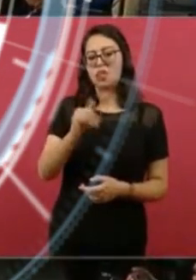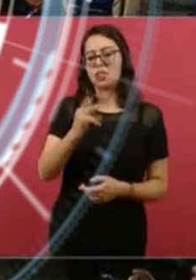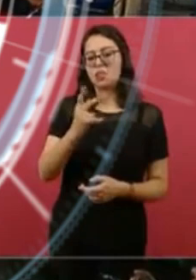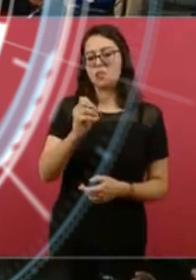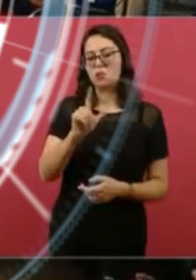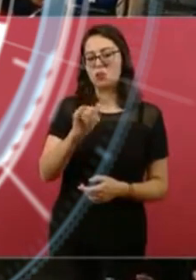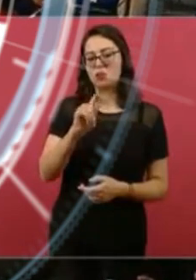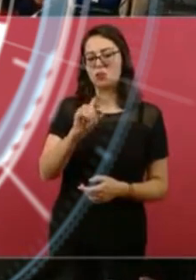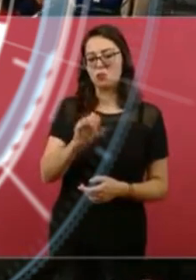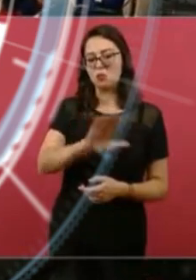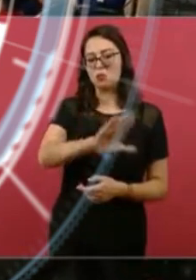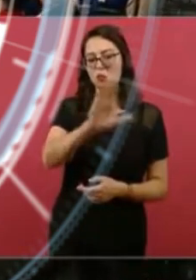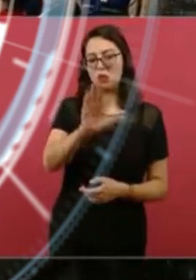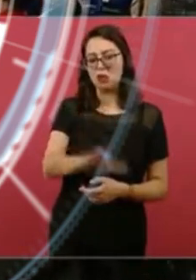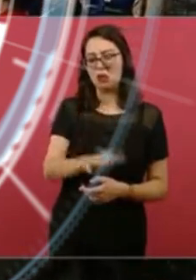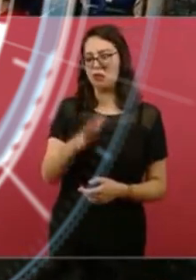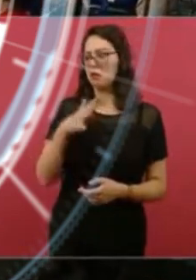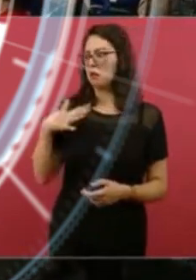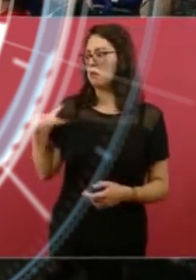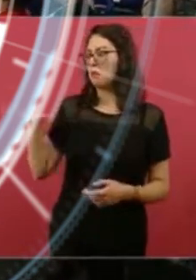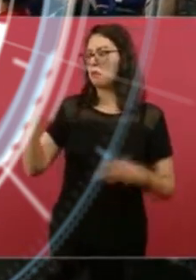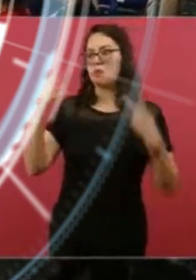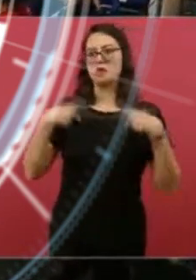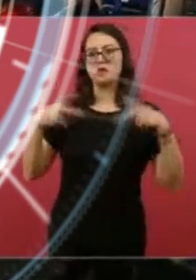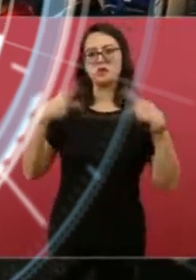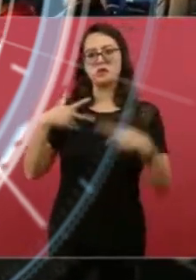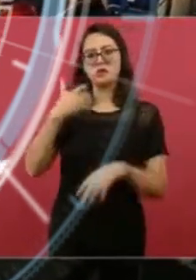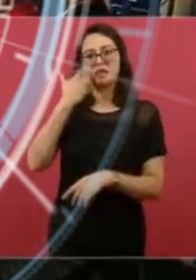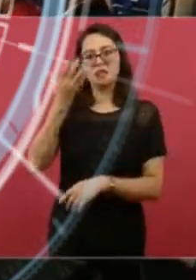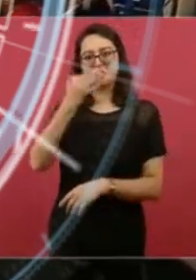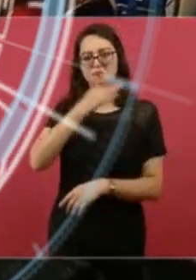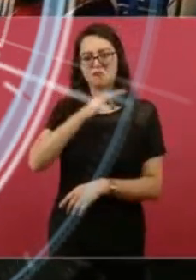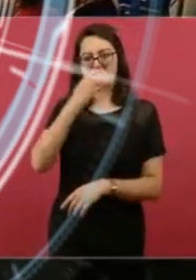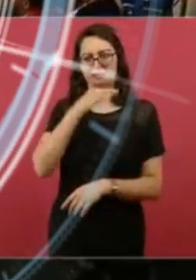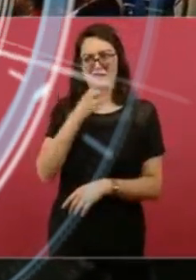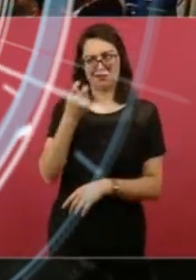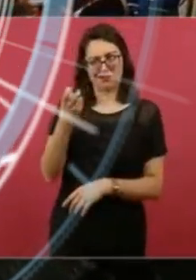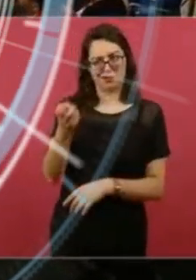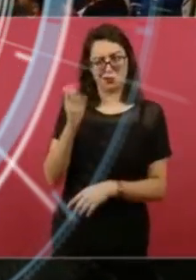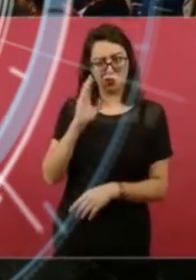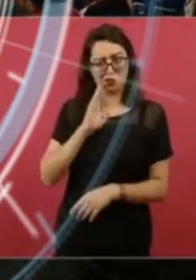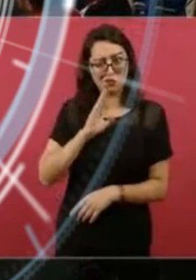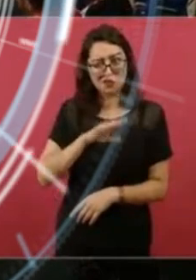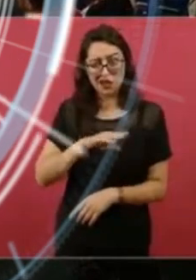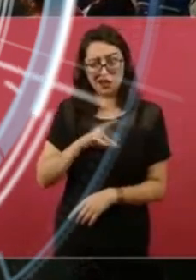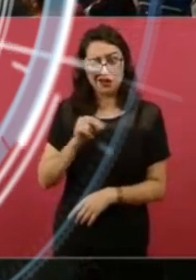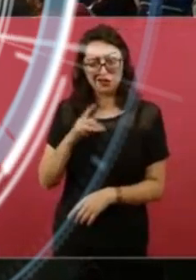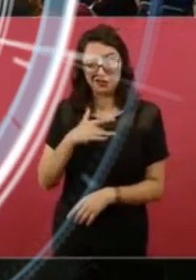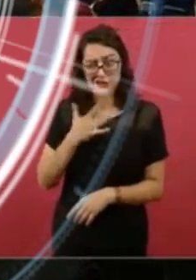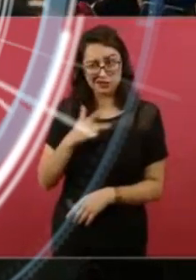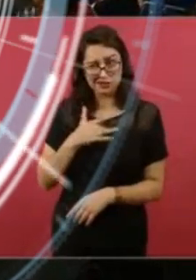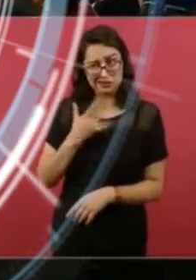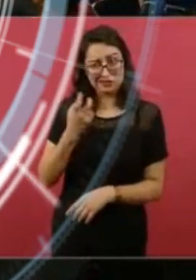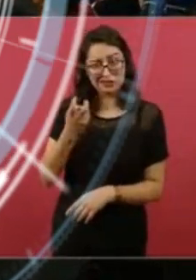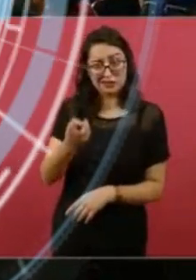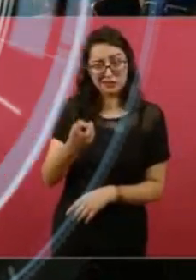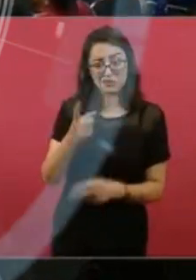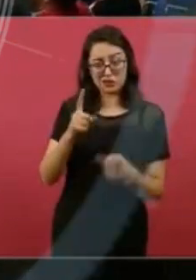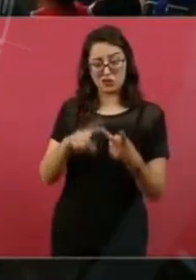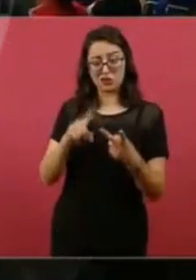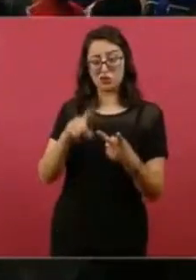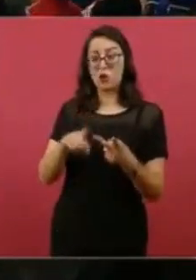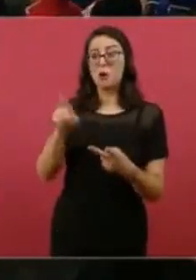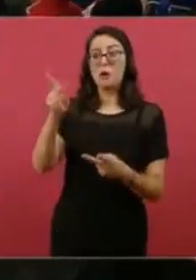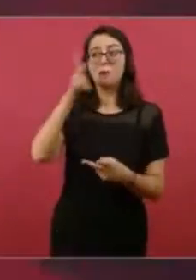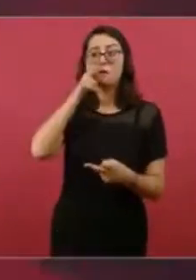de violencia? Y y ha invitado al Papa ya que manifiesta su admiración por él. Sí, sí, sí, sí. ¿A